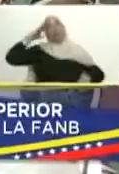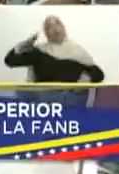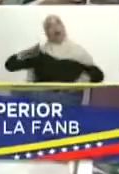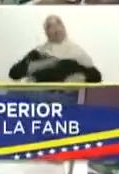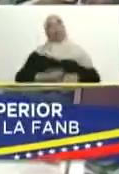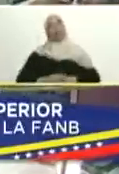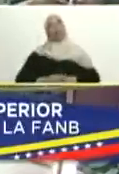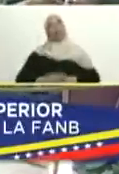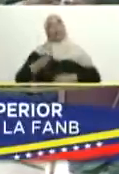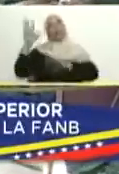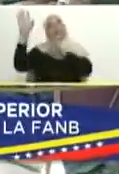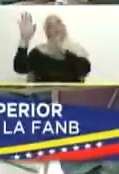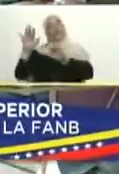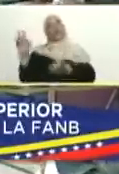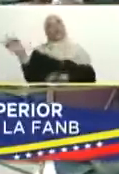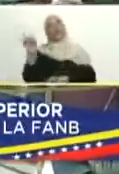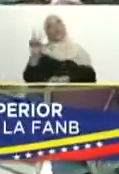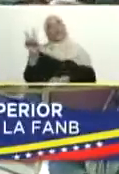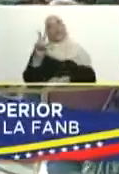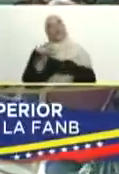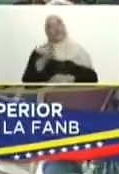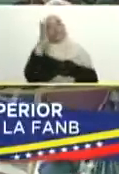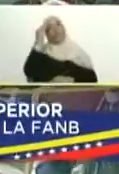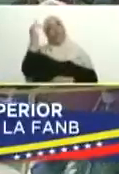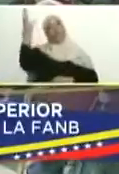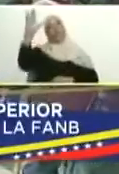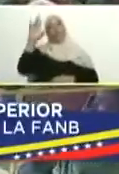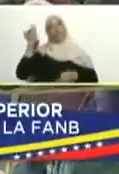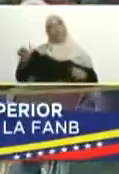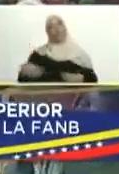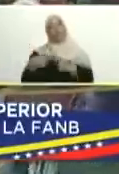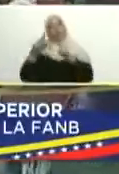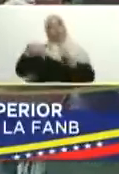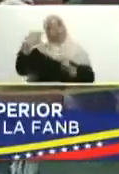Que Dios bendiga a nuestra amada Venezuela. Nos vemos pronto.